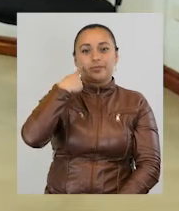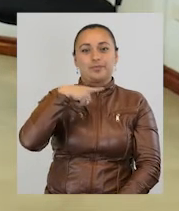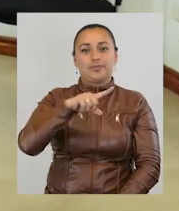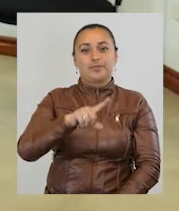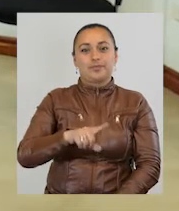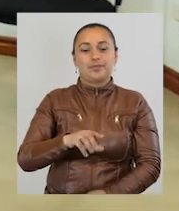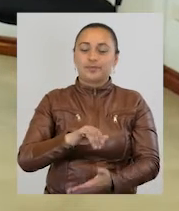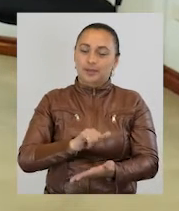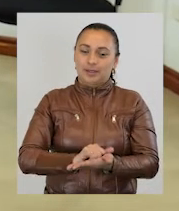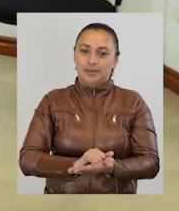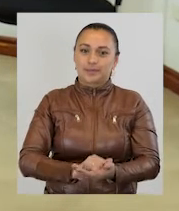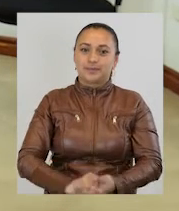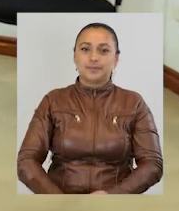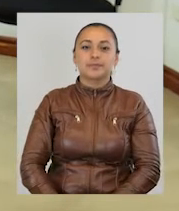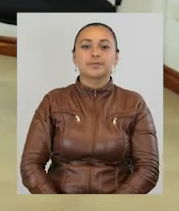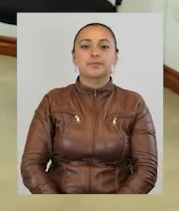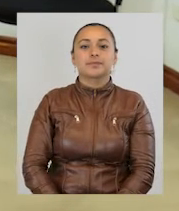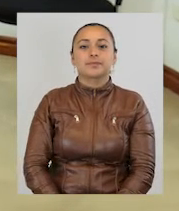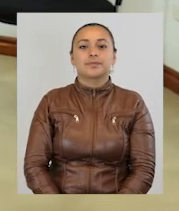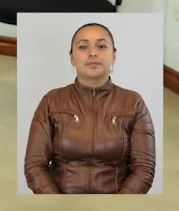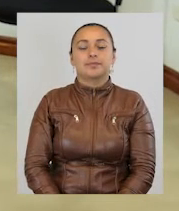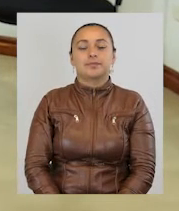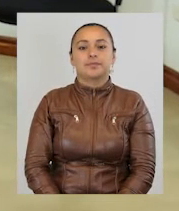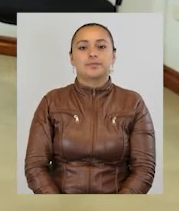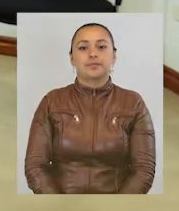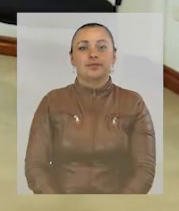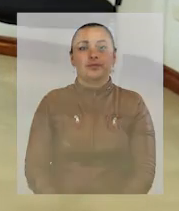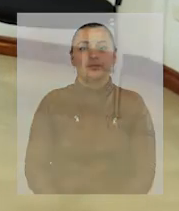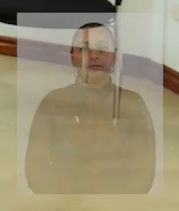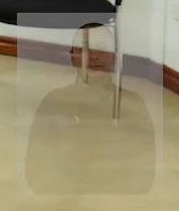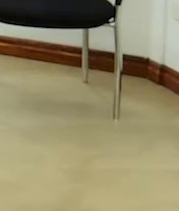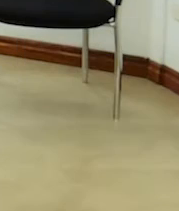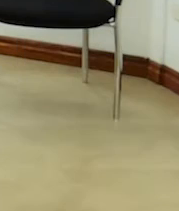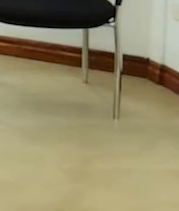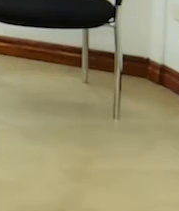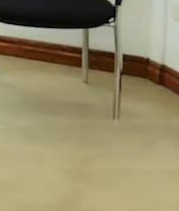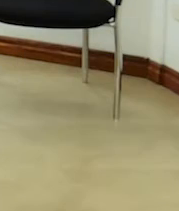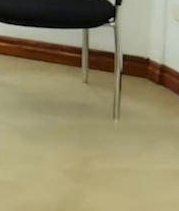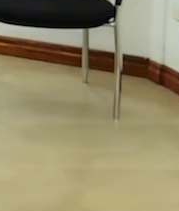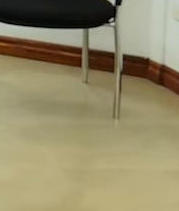de Cuaresma. Que así sea.